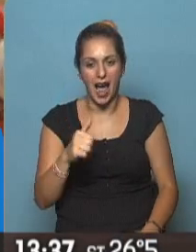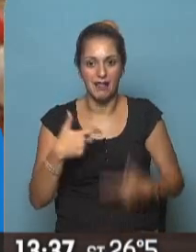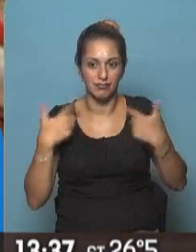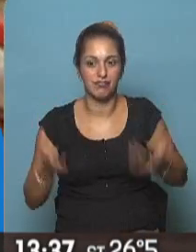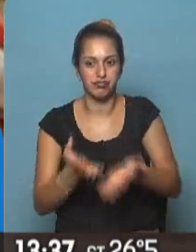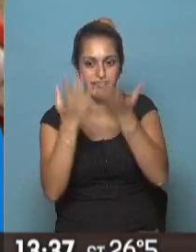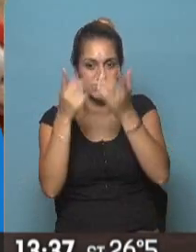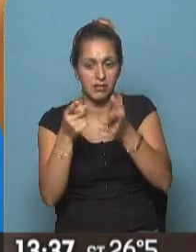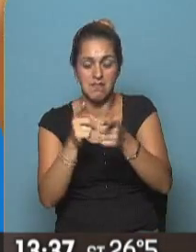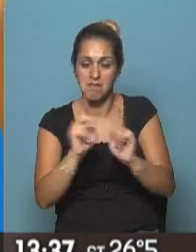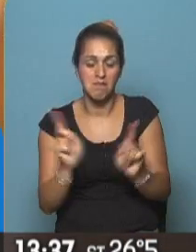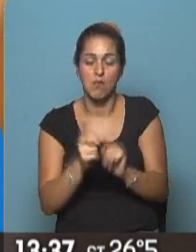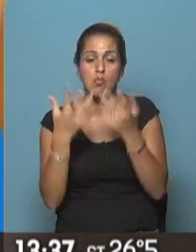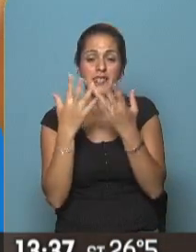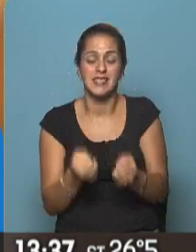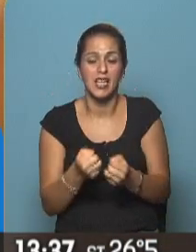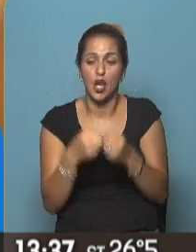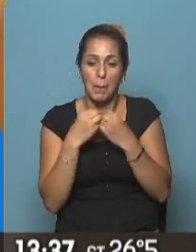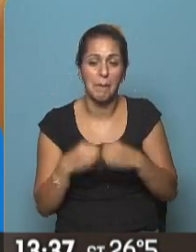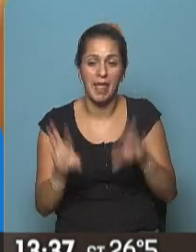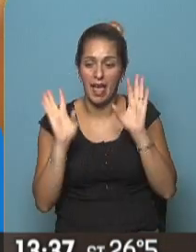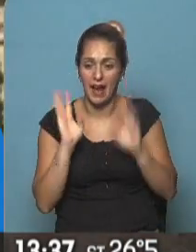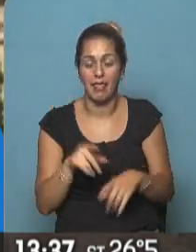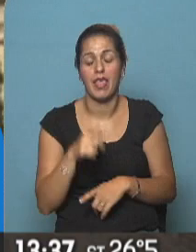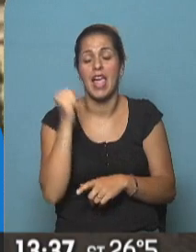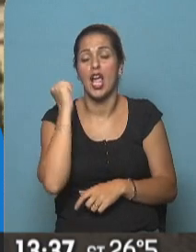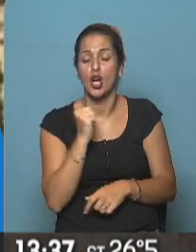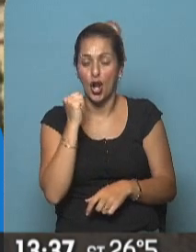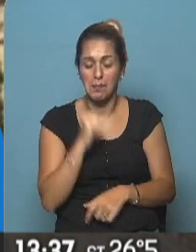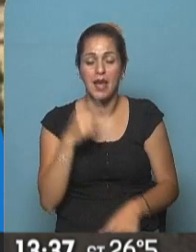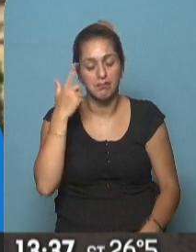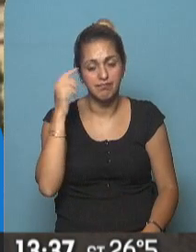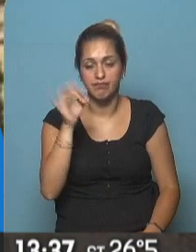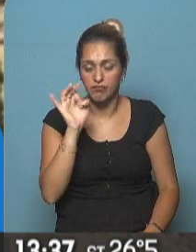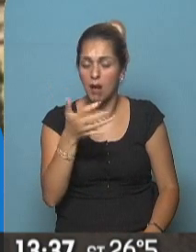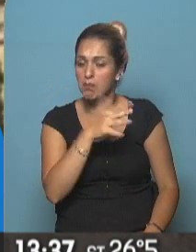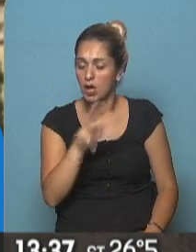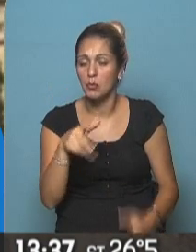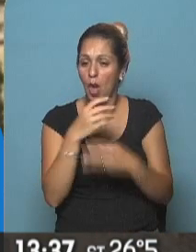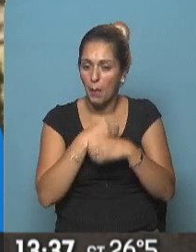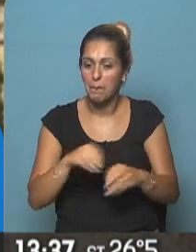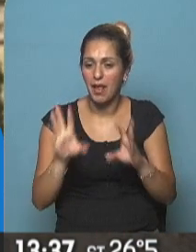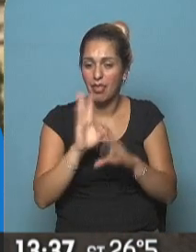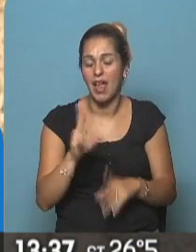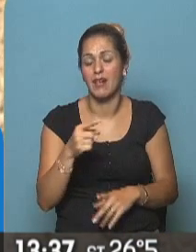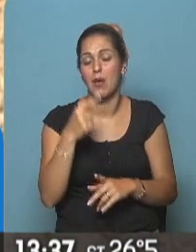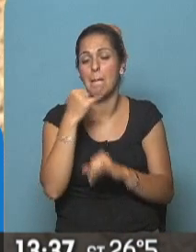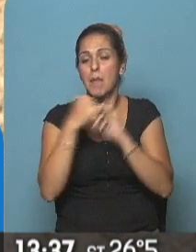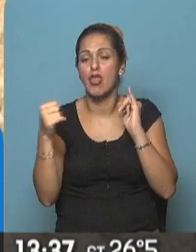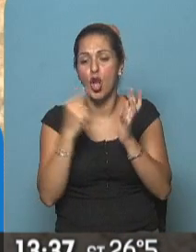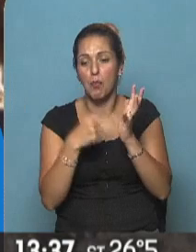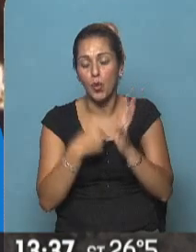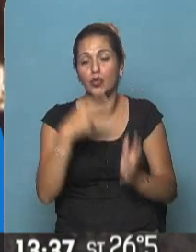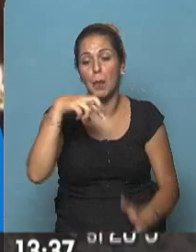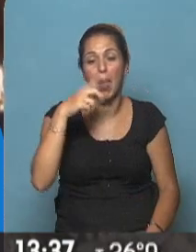principalmente la cosecha de la oleaginosa. Los economistas prevén que se perderá al menos medio punto del PBI y